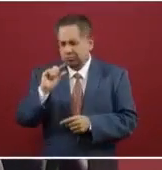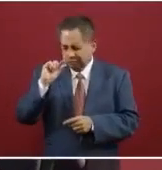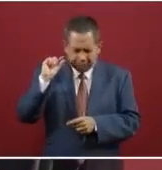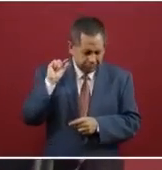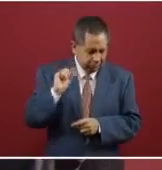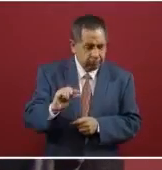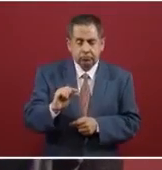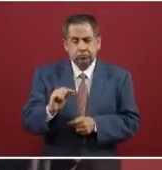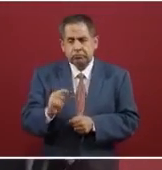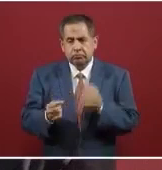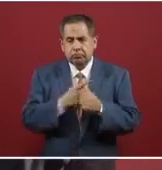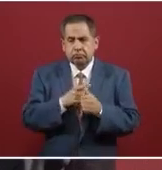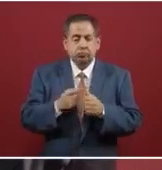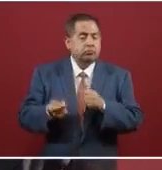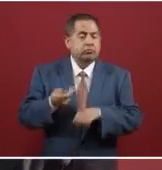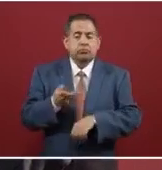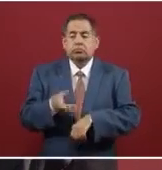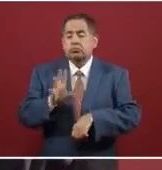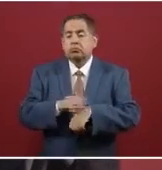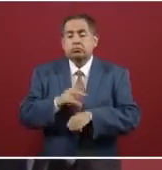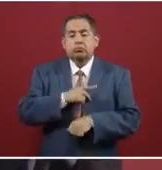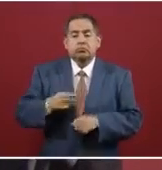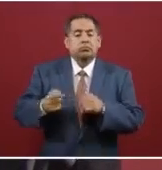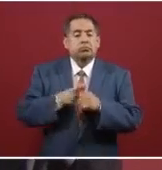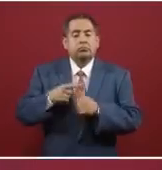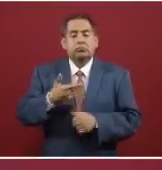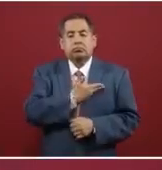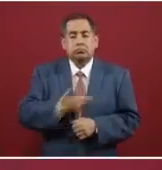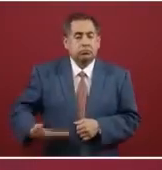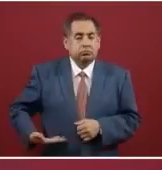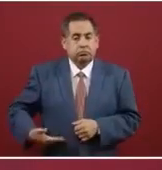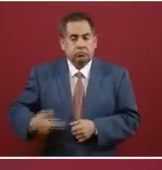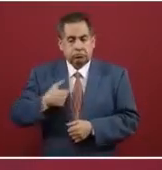Van a ser autorizados por el presidente.